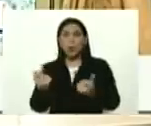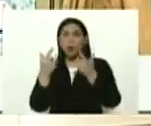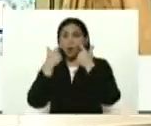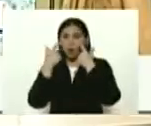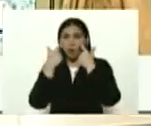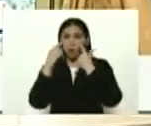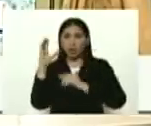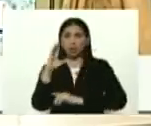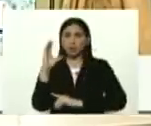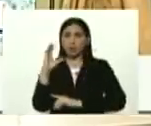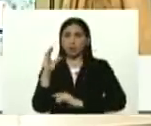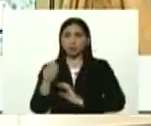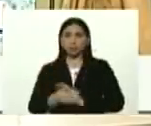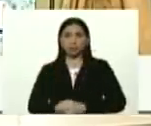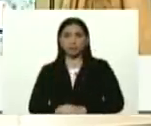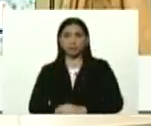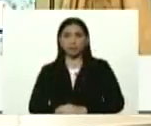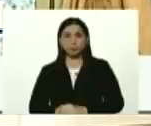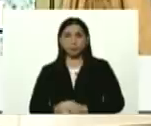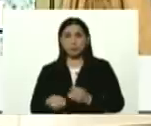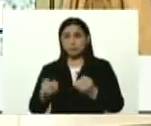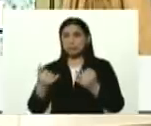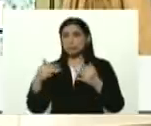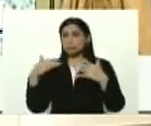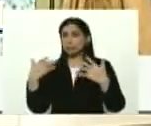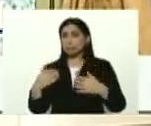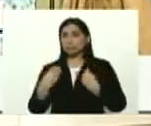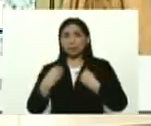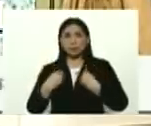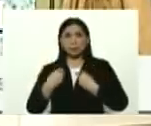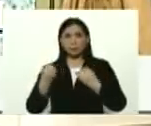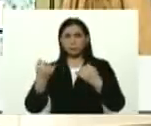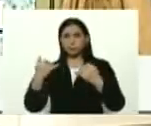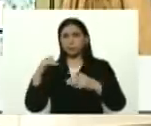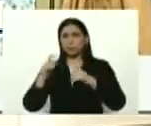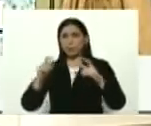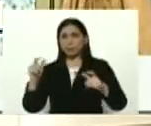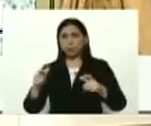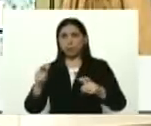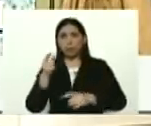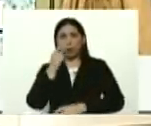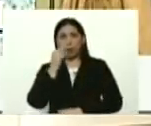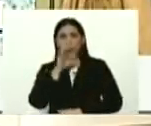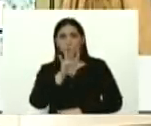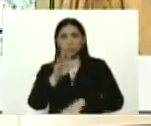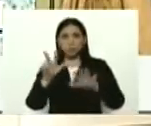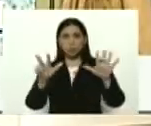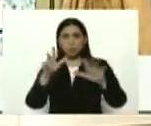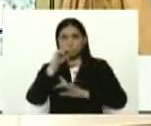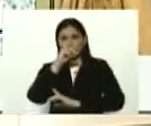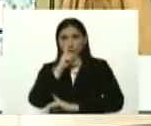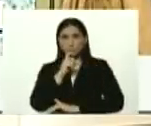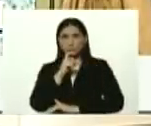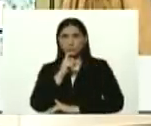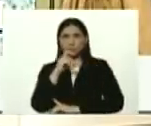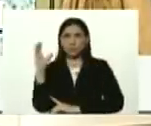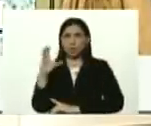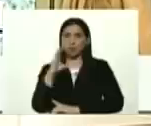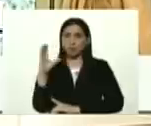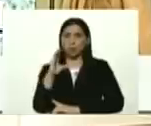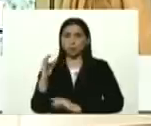Caricuao. Ahí vive mucha gente en Caricuao. Hombre de 58 años,